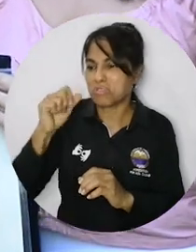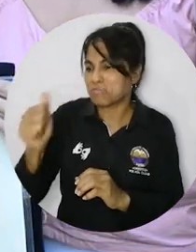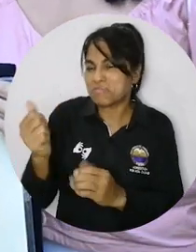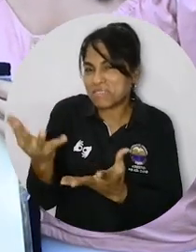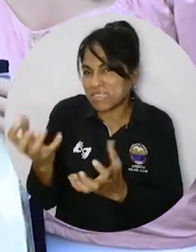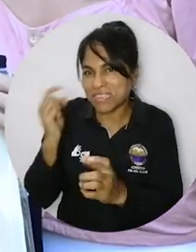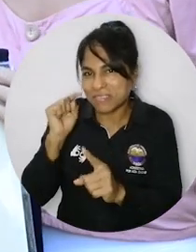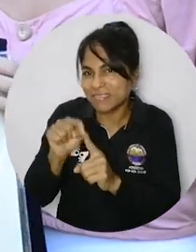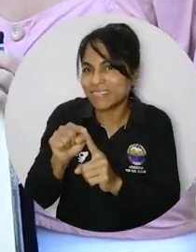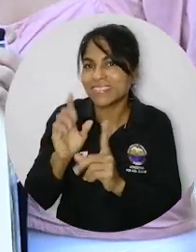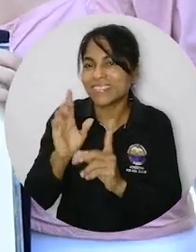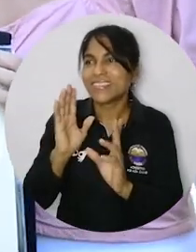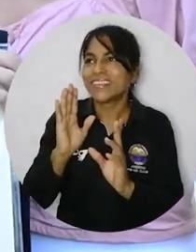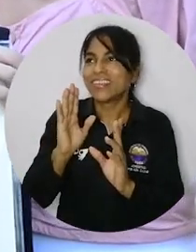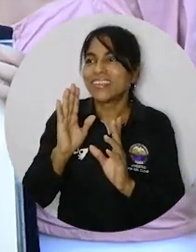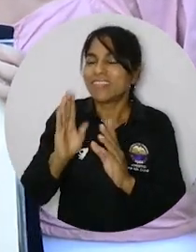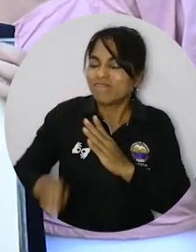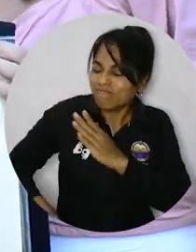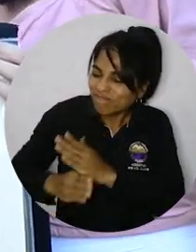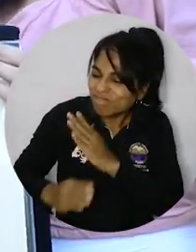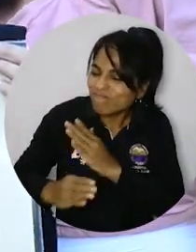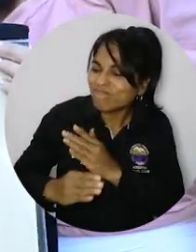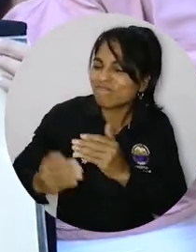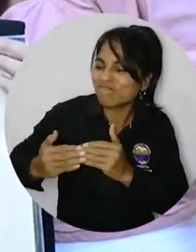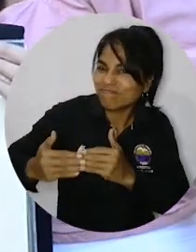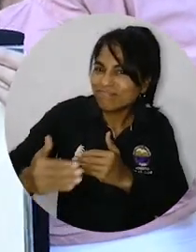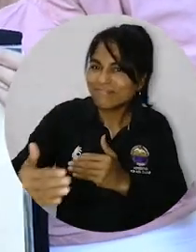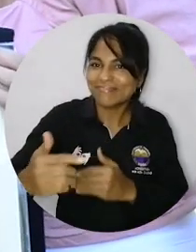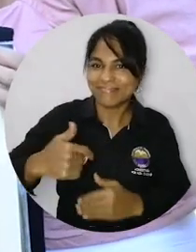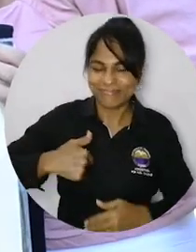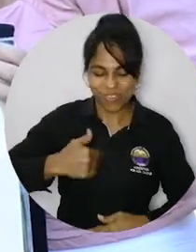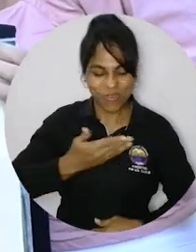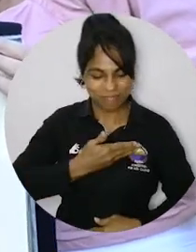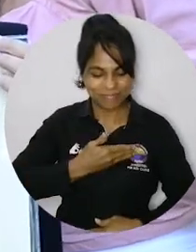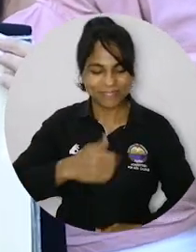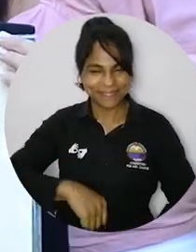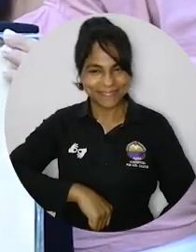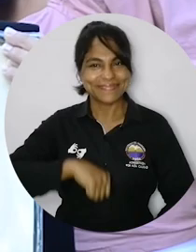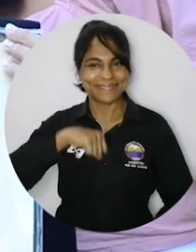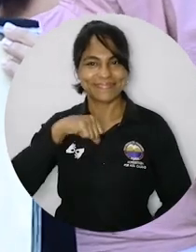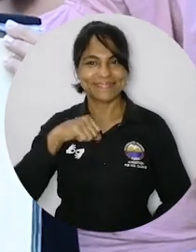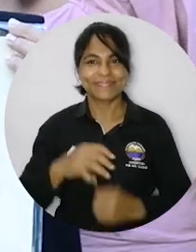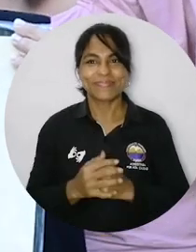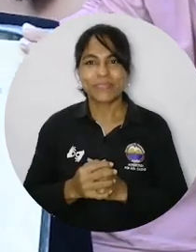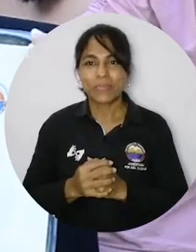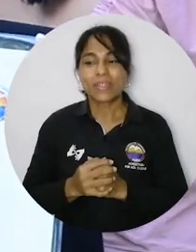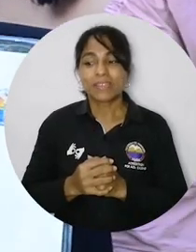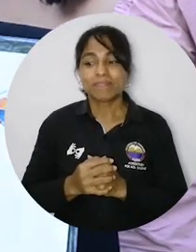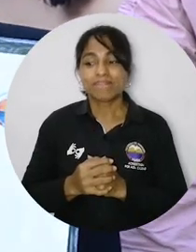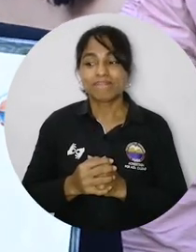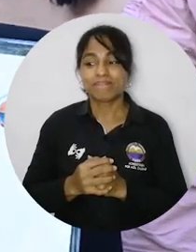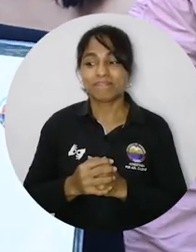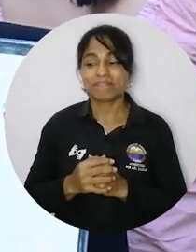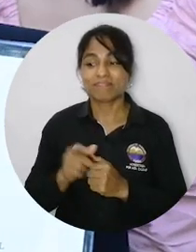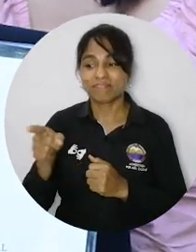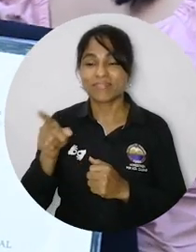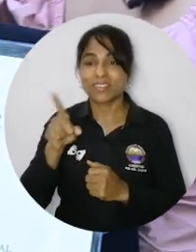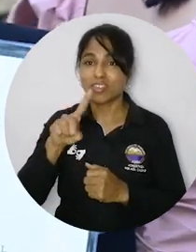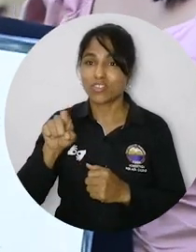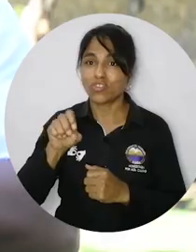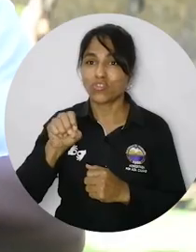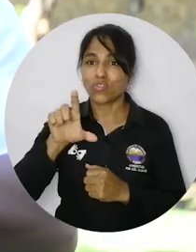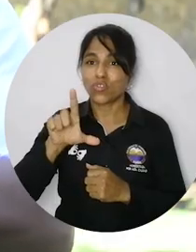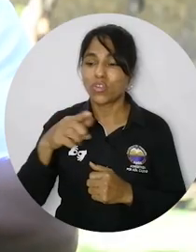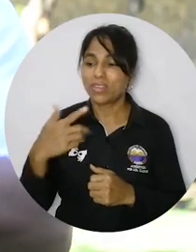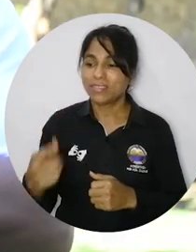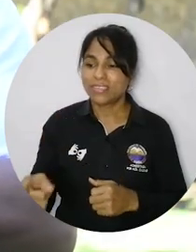profesión que ella quiera obtener y que sigue adelante soy una mamá muy orgullosa de ella que solo es lo más